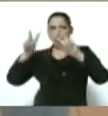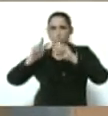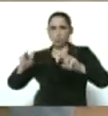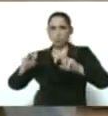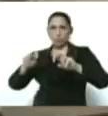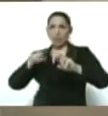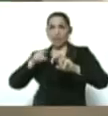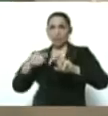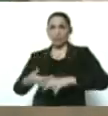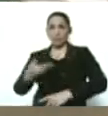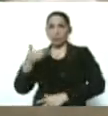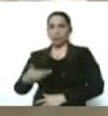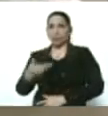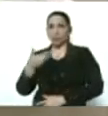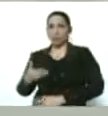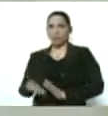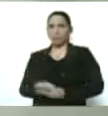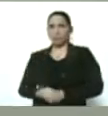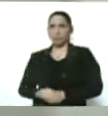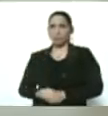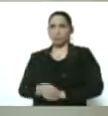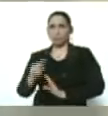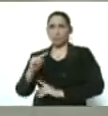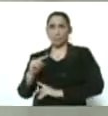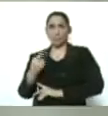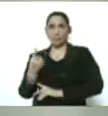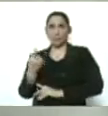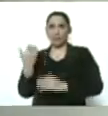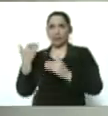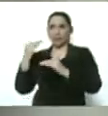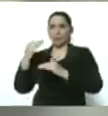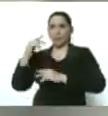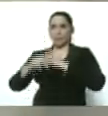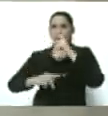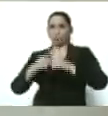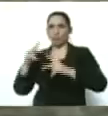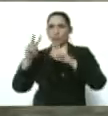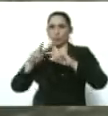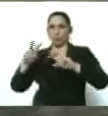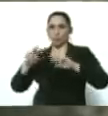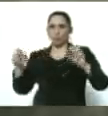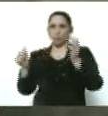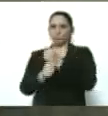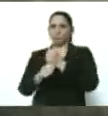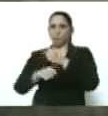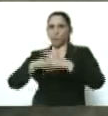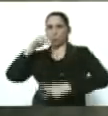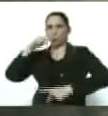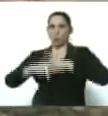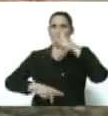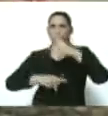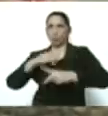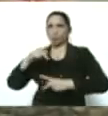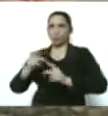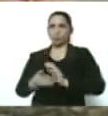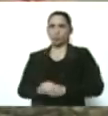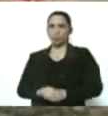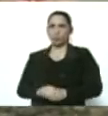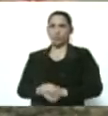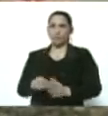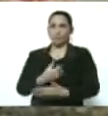dispositivo importantísimo que es el primer eslabón del proceso de diagnóstico, que es la producción del medio de transporte